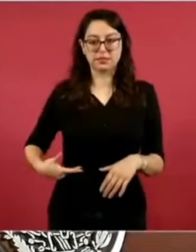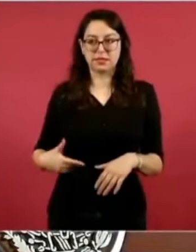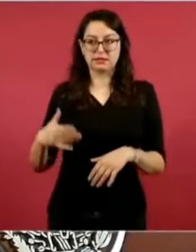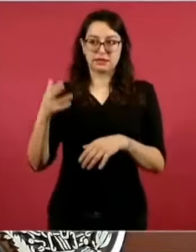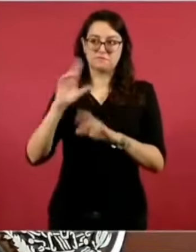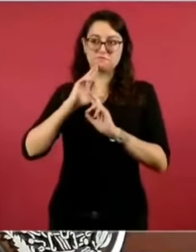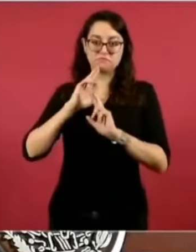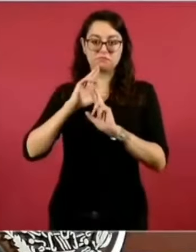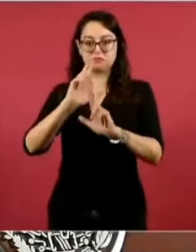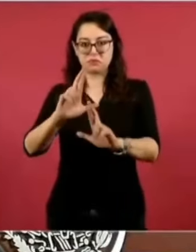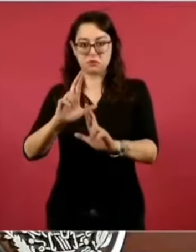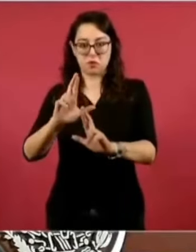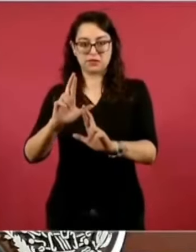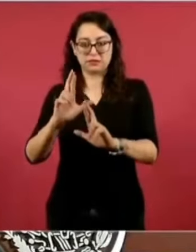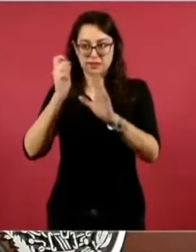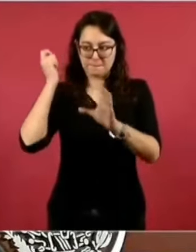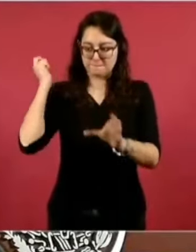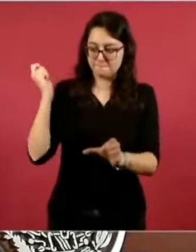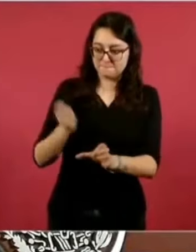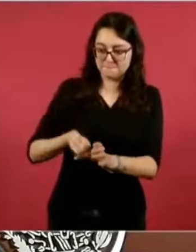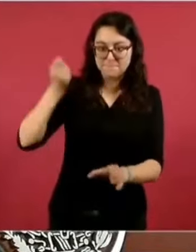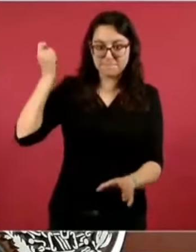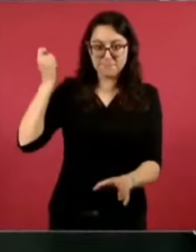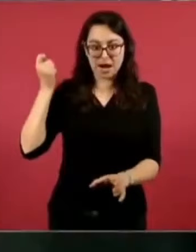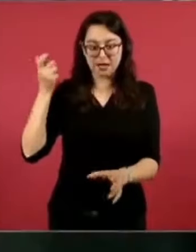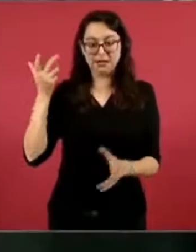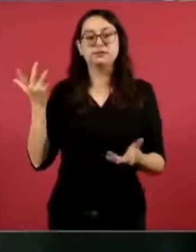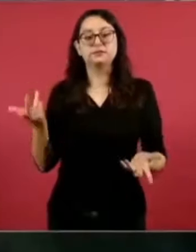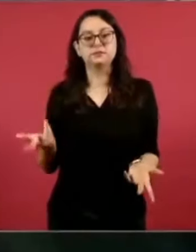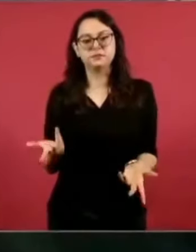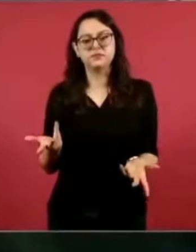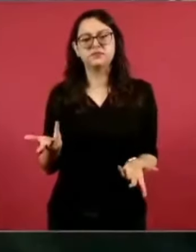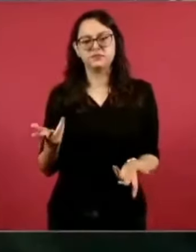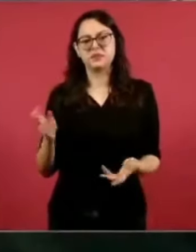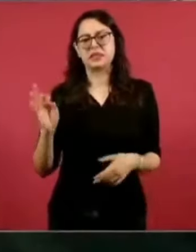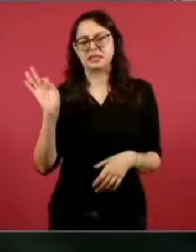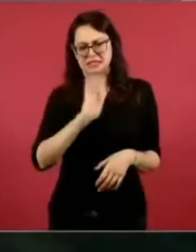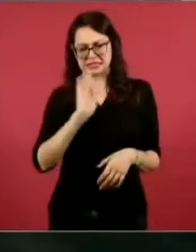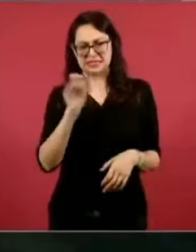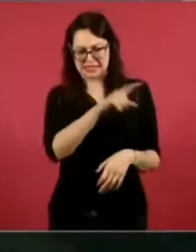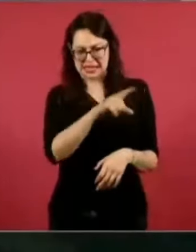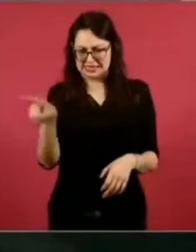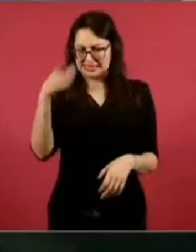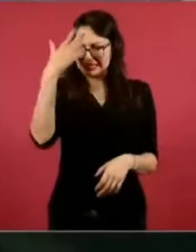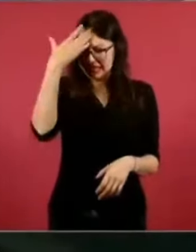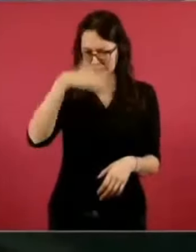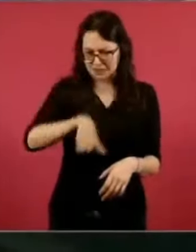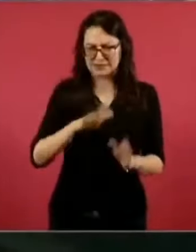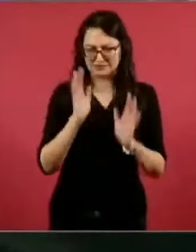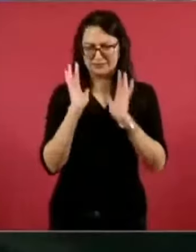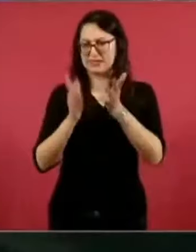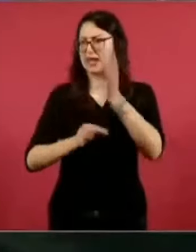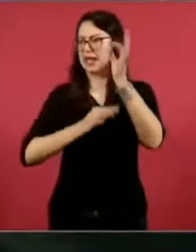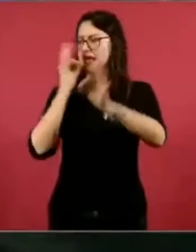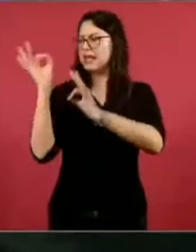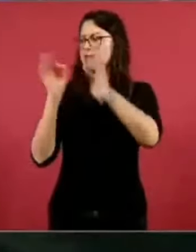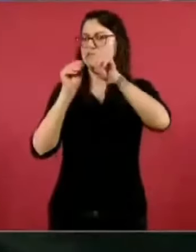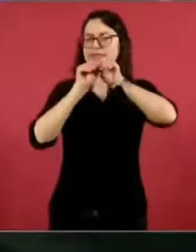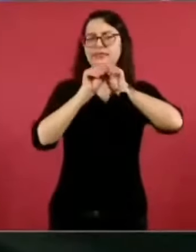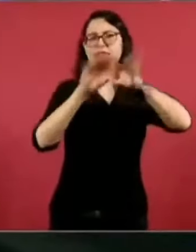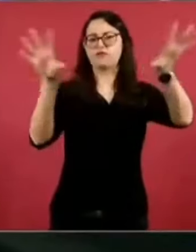Ya se ha difundido en otros medios, pero